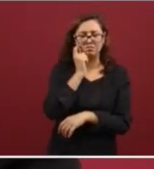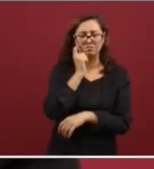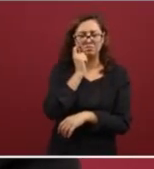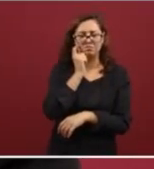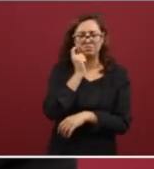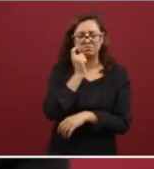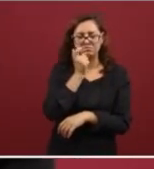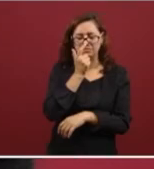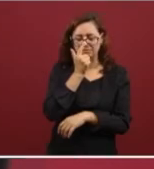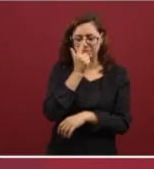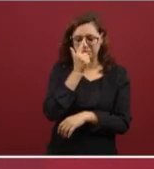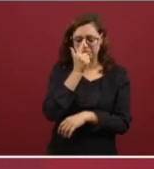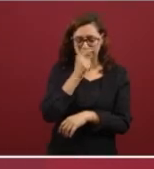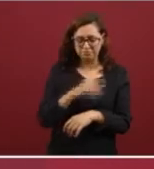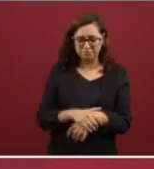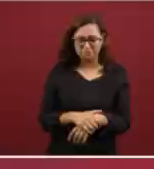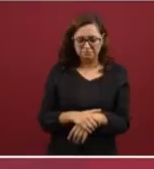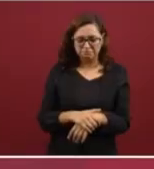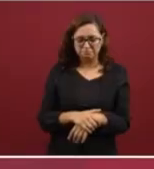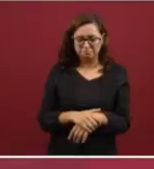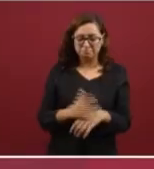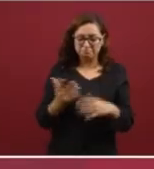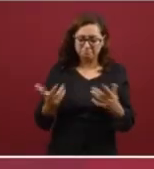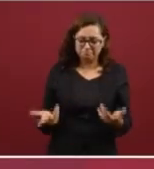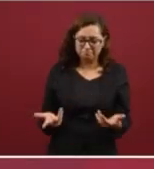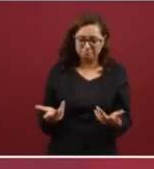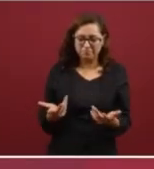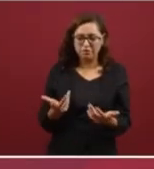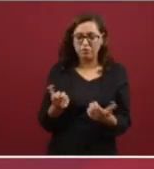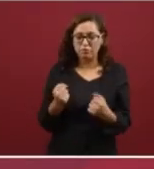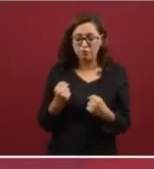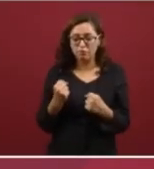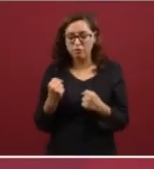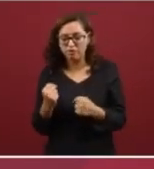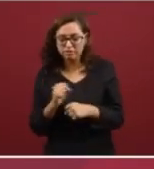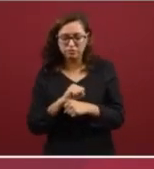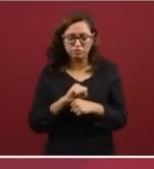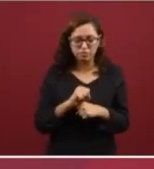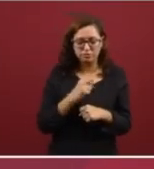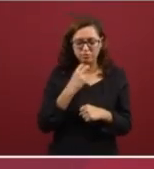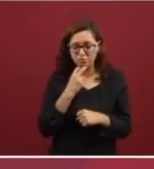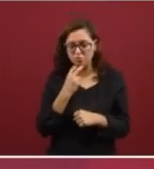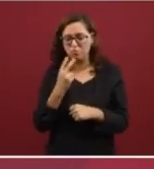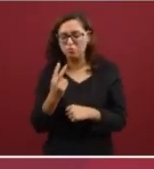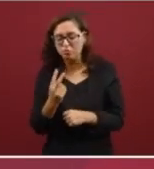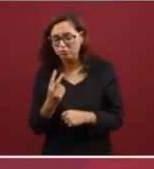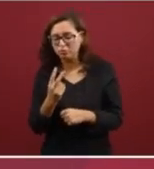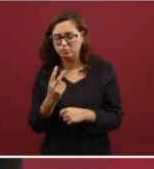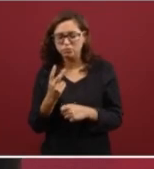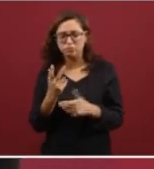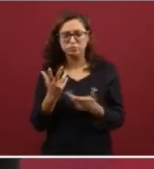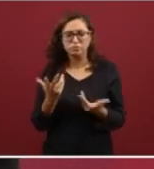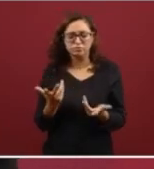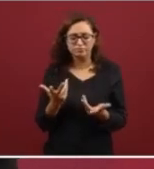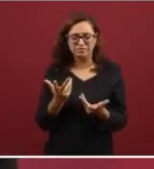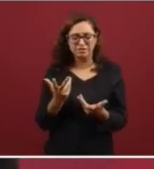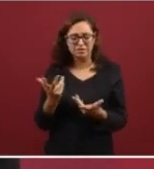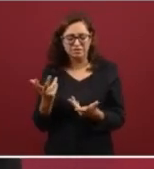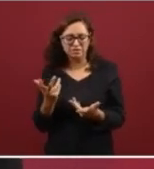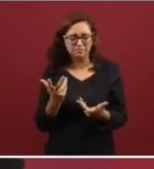si lo digo fuerte, o lo digo suave, porque duele, lo voy a decir